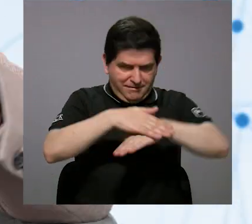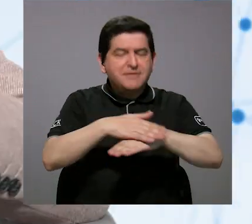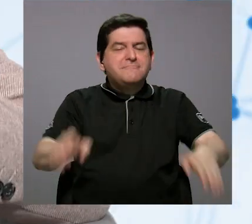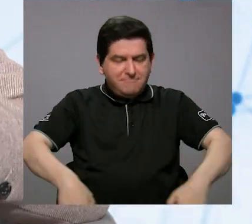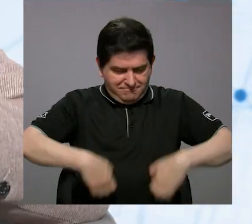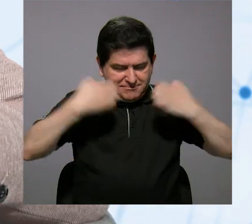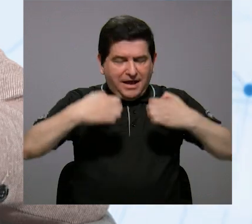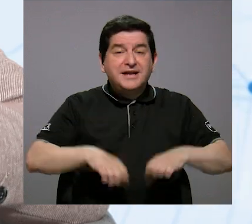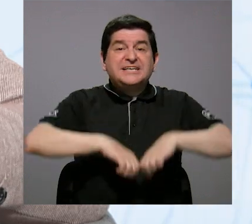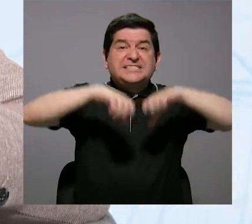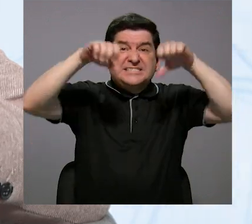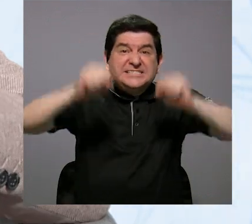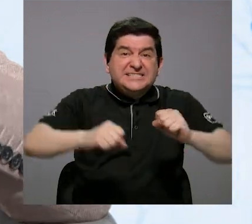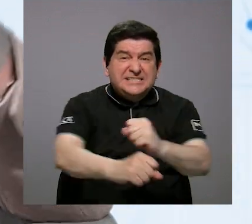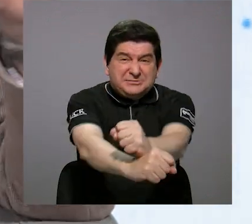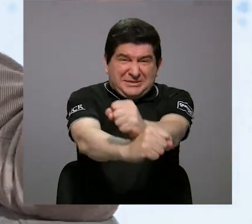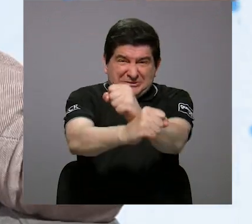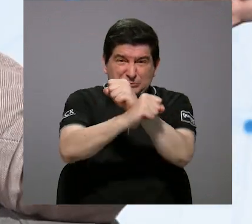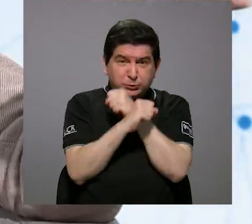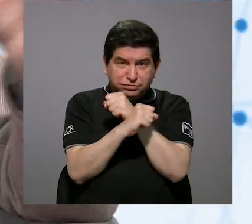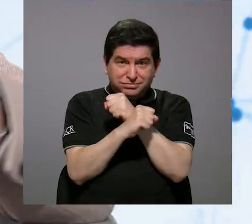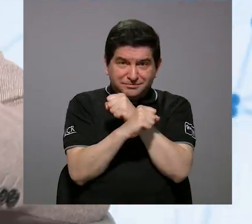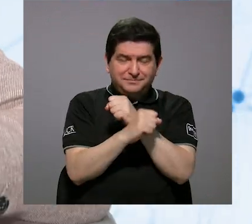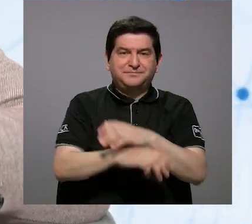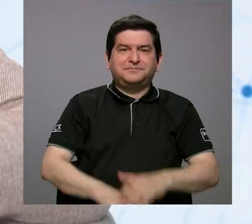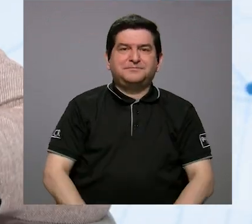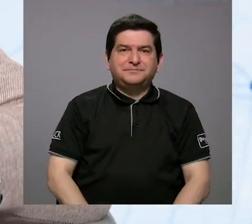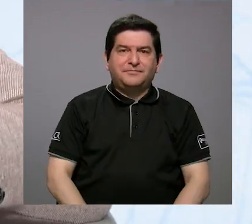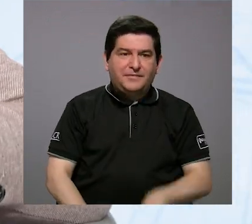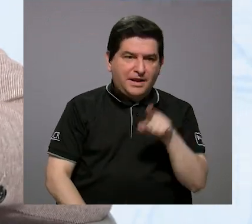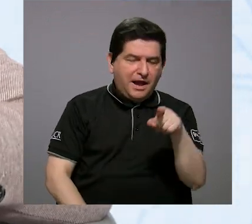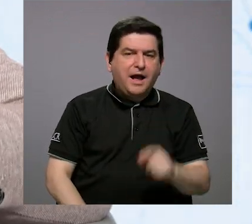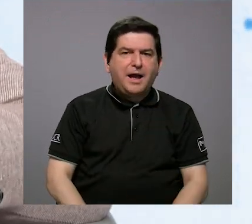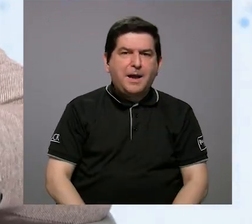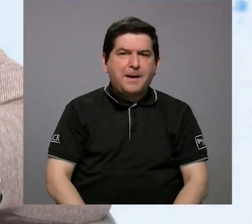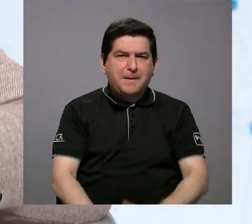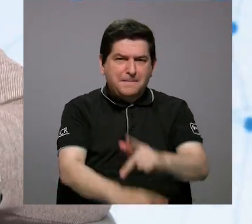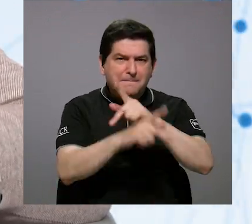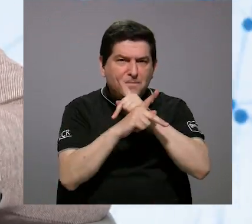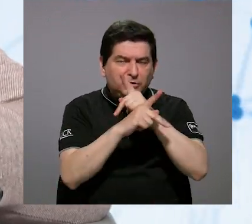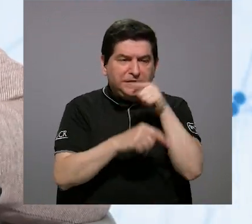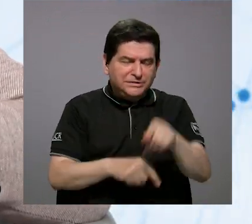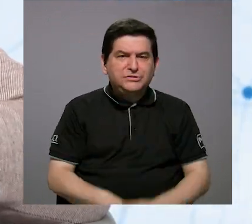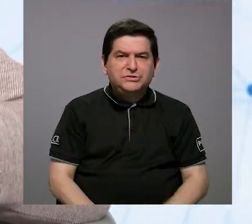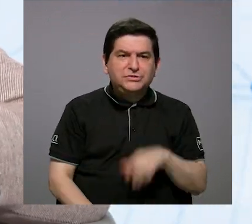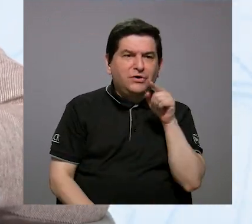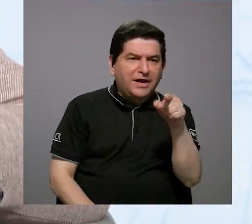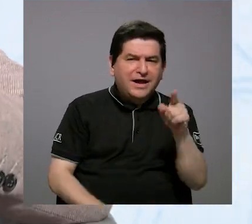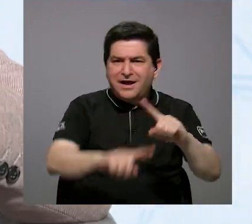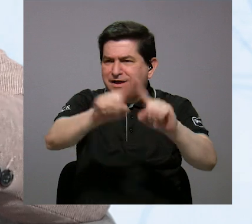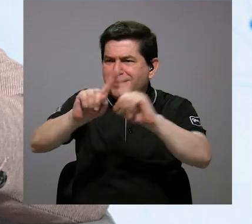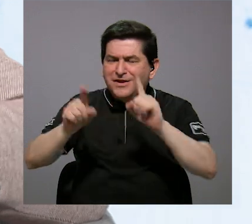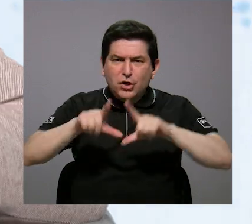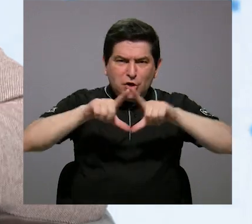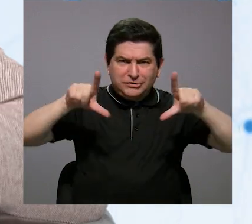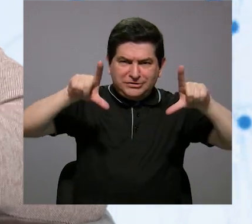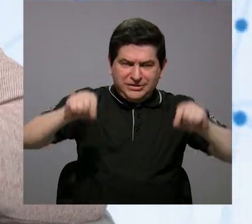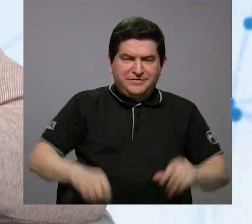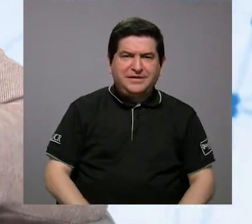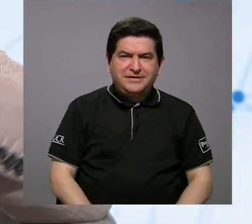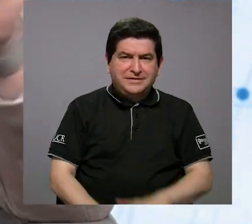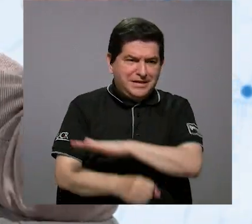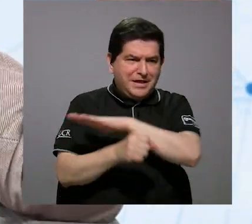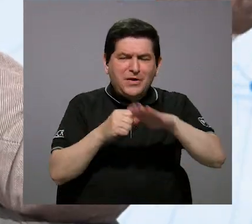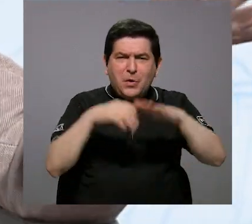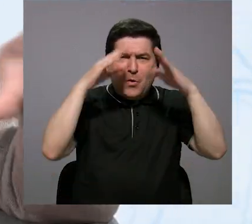ingreso, hay todo un sistema de aseguramiento, ¿verdad?, con el que están cubiertos esos billetes, ¿verdad? Y ahí